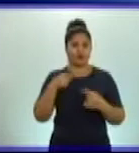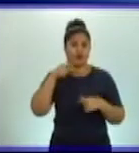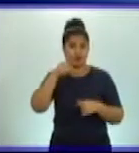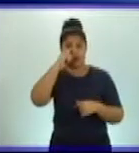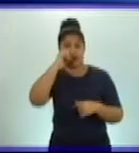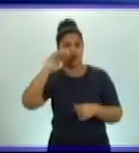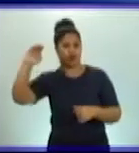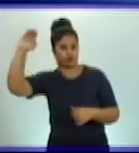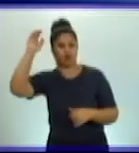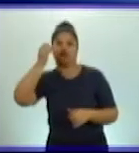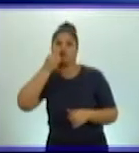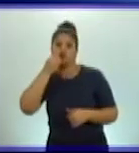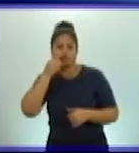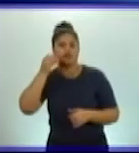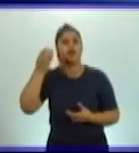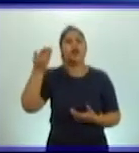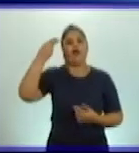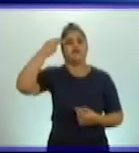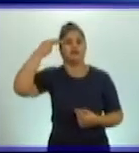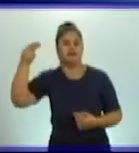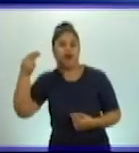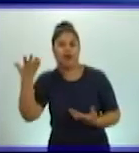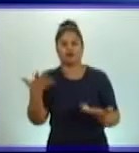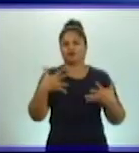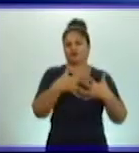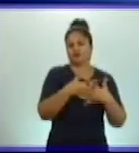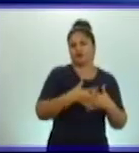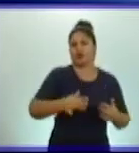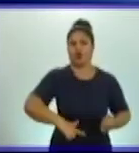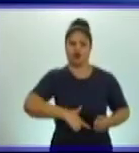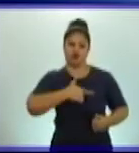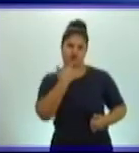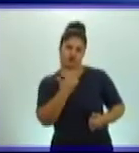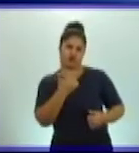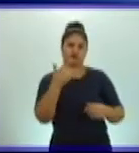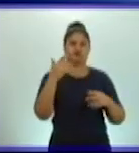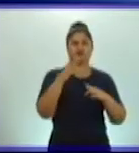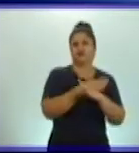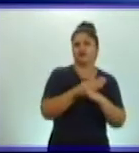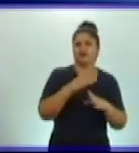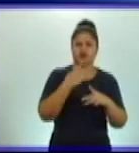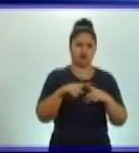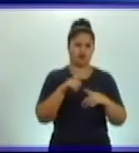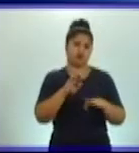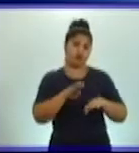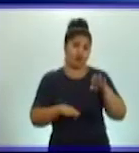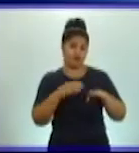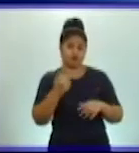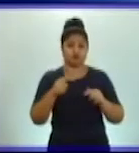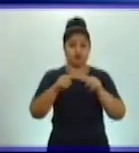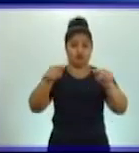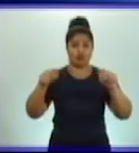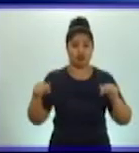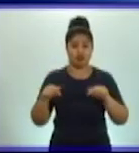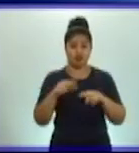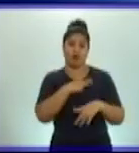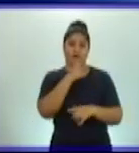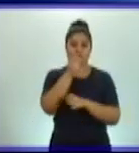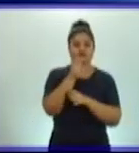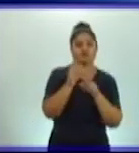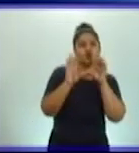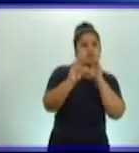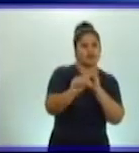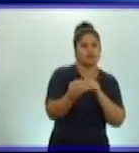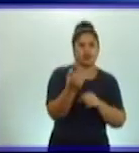artísticas, podríamos decir. Muchas veces, ¿qué pasa? Llegamos al aula, le decimos, Laura, Sofía, ponte de pie, lee. Y a veces tenemos suerte y lo